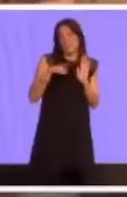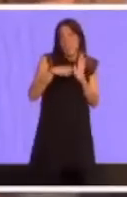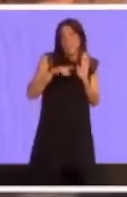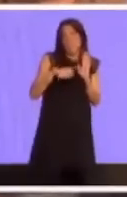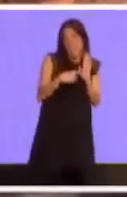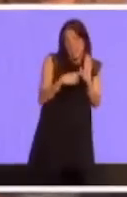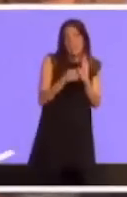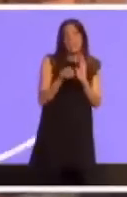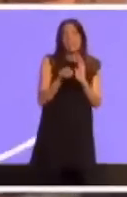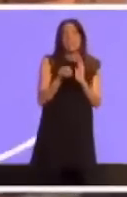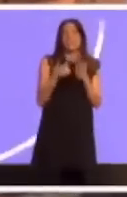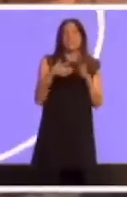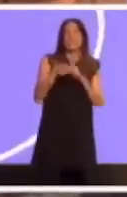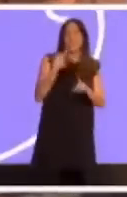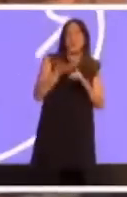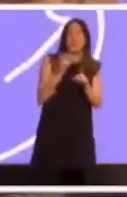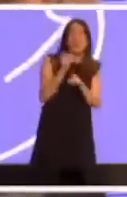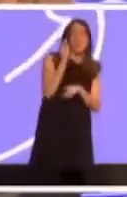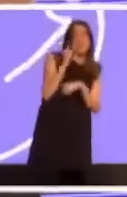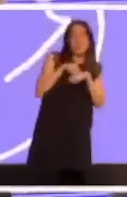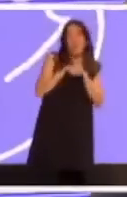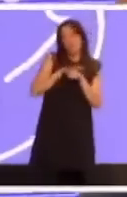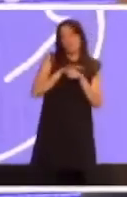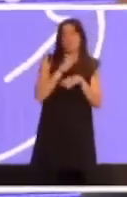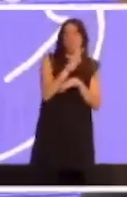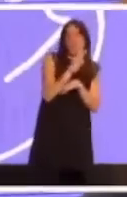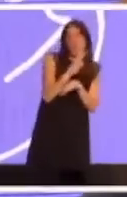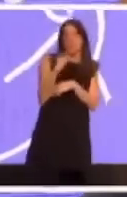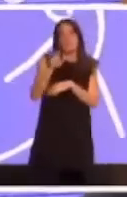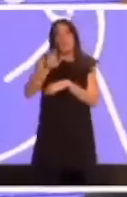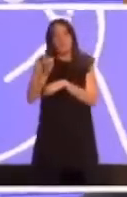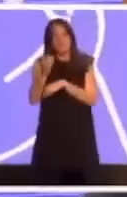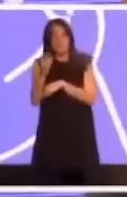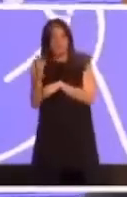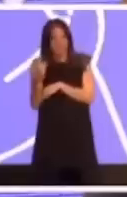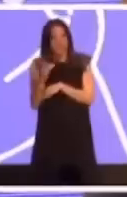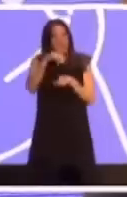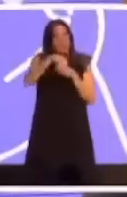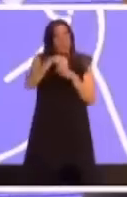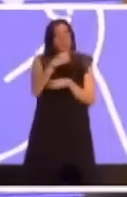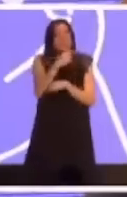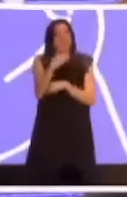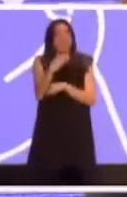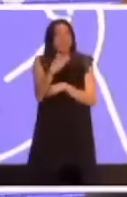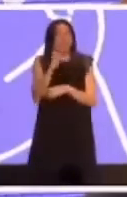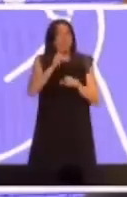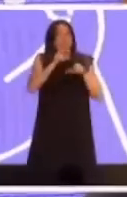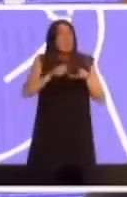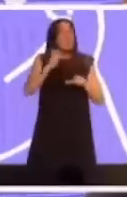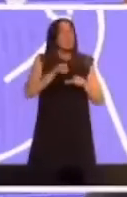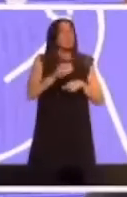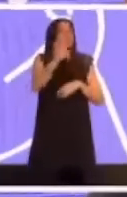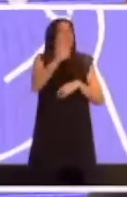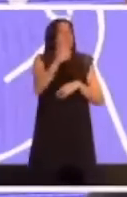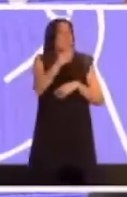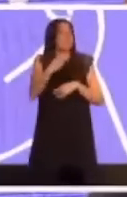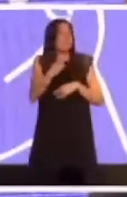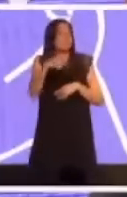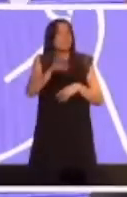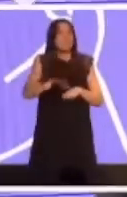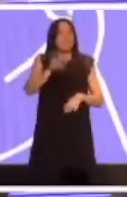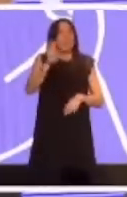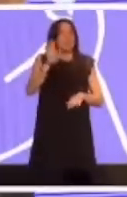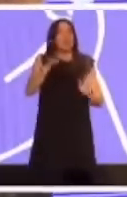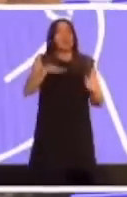ámbito de la pareja o la expareja que hubiese casi 200 jueces que levantaran las manos cuando una mujer llegaba a sus juzgados